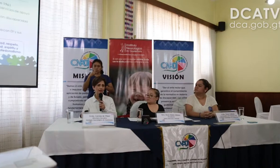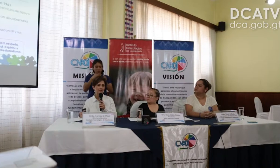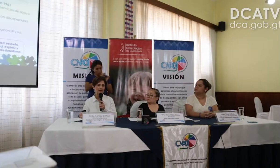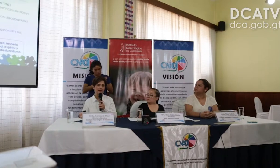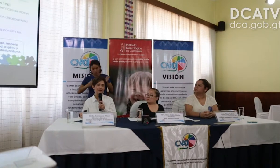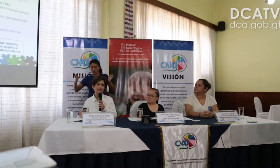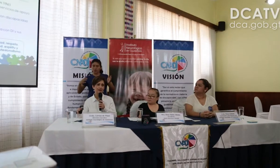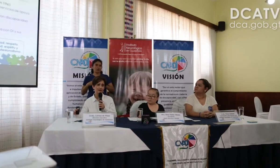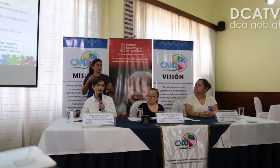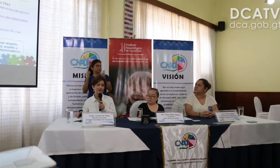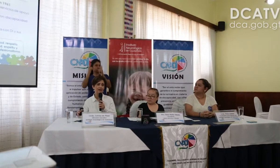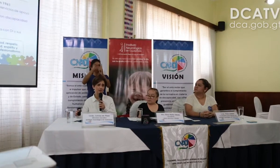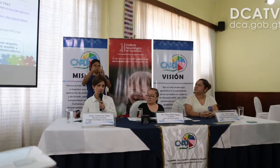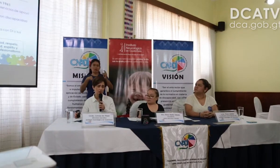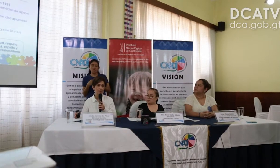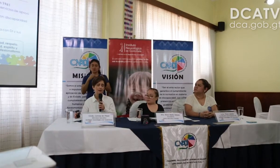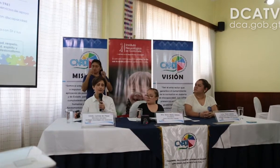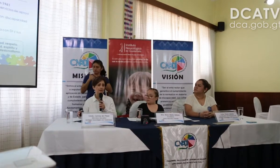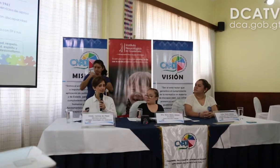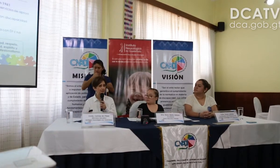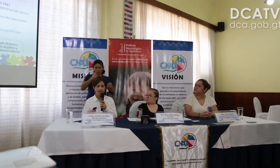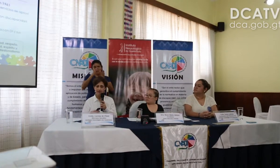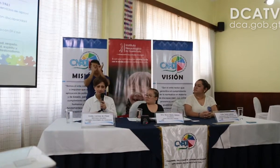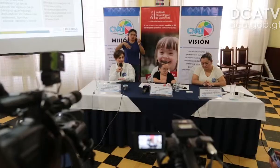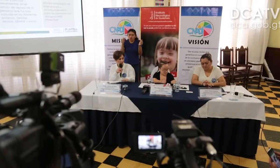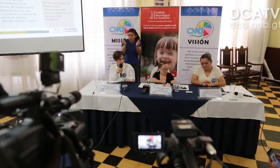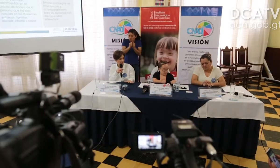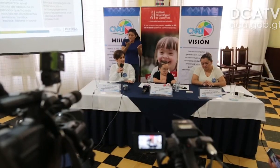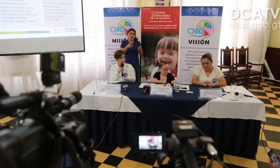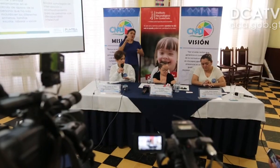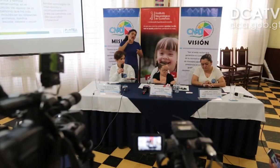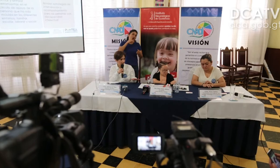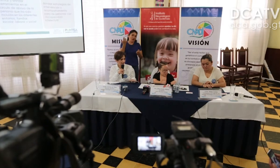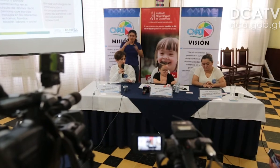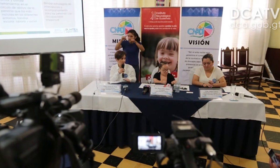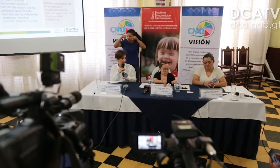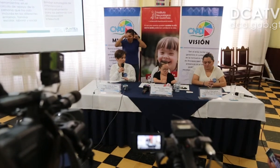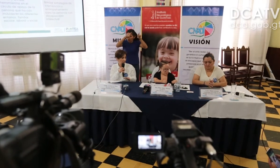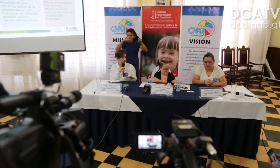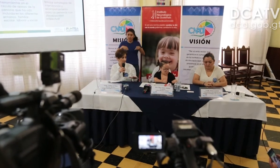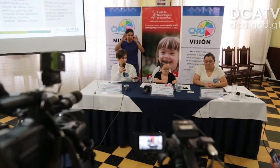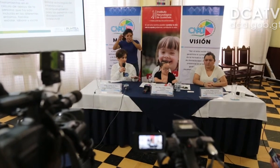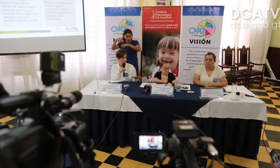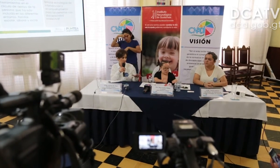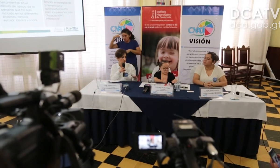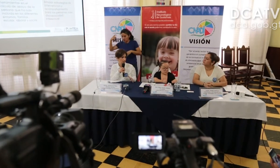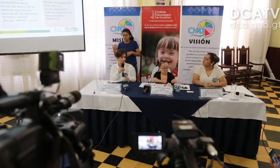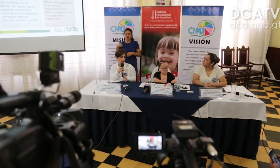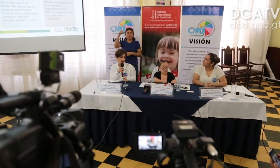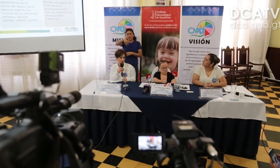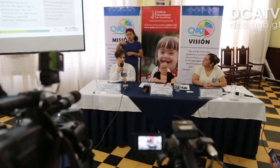una participación consciente y activa de las personas con discapacidad. El 8 precisamente vamos a estar firmando un